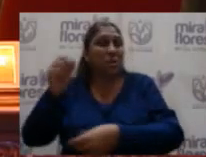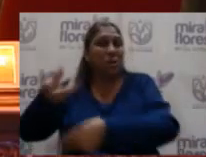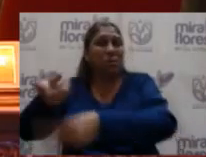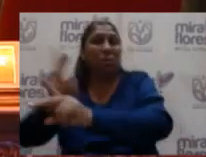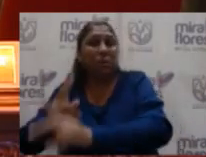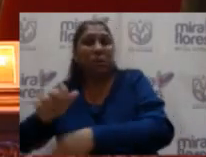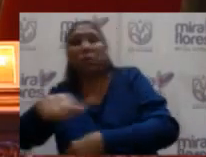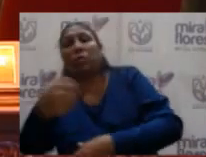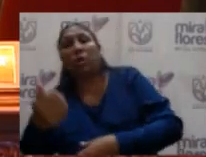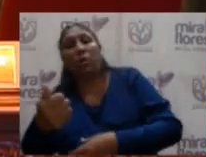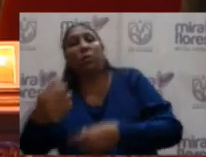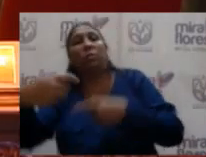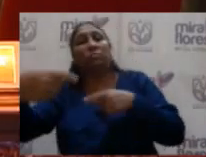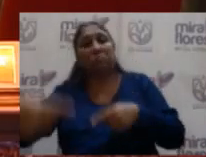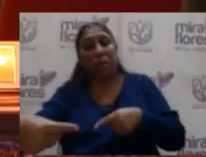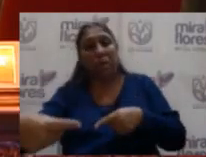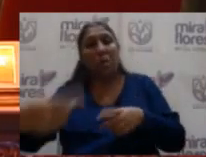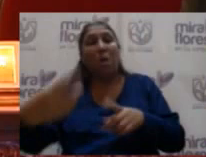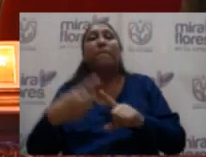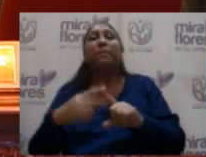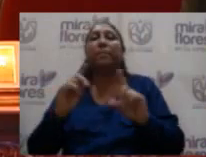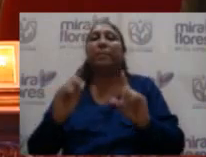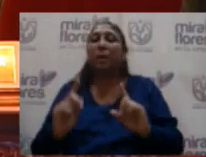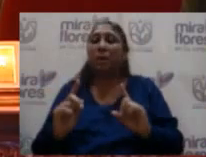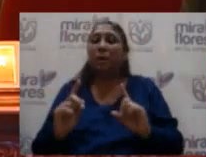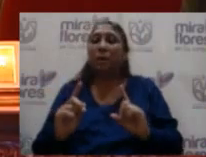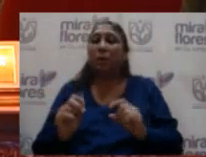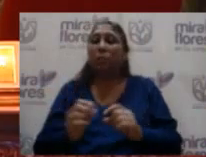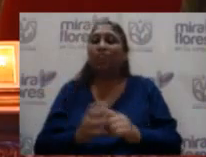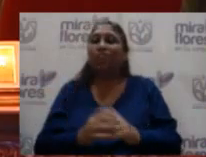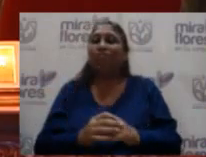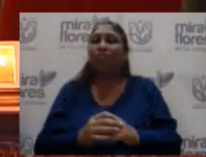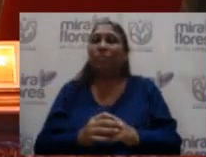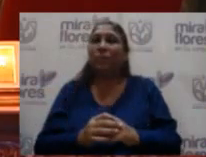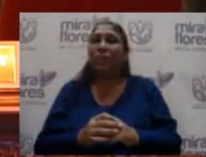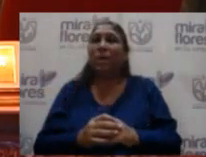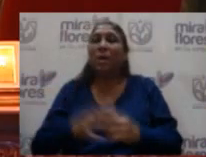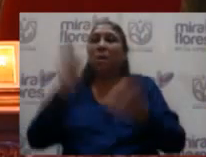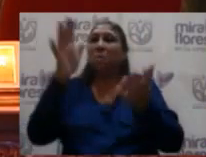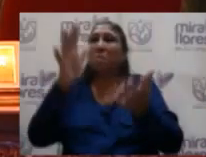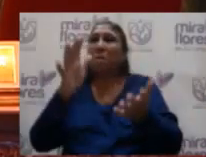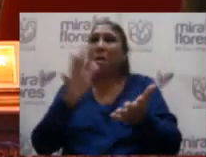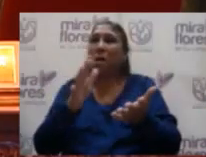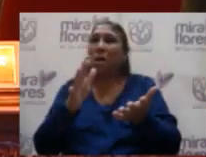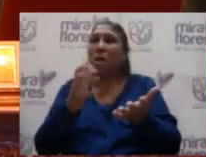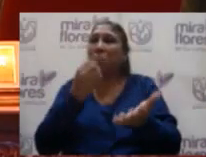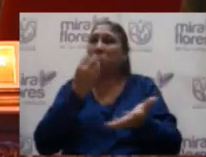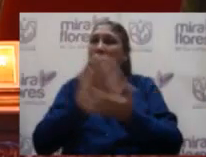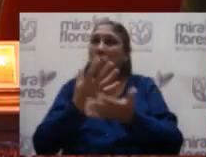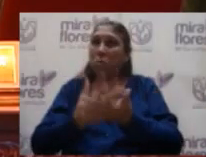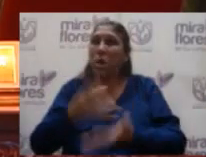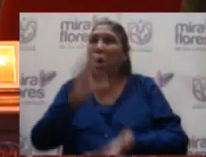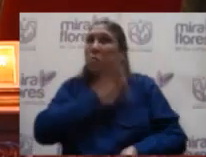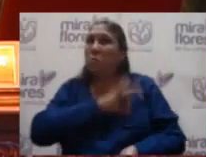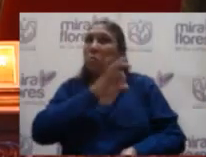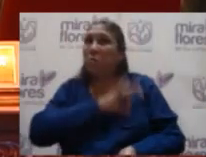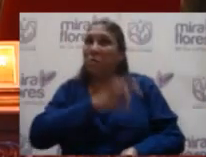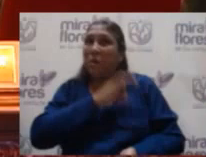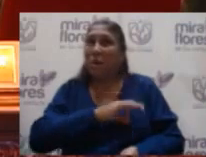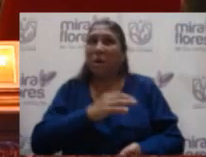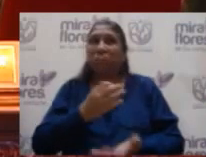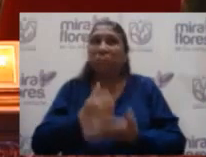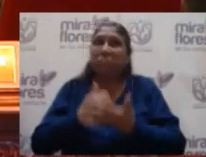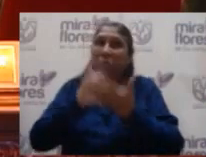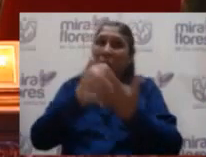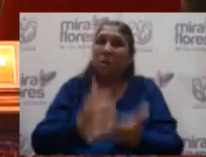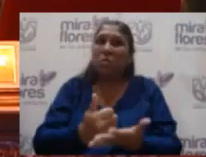lado, pero la gran ventaja, la gran novedad o el gran beneficio